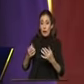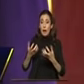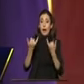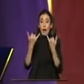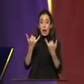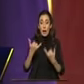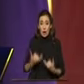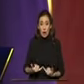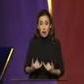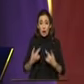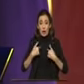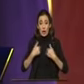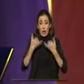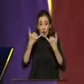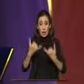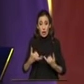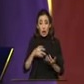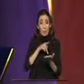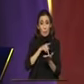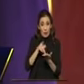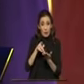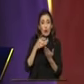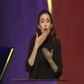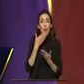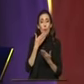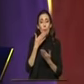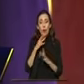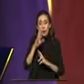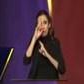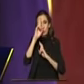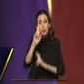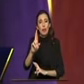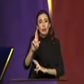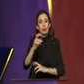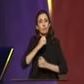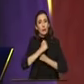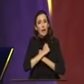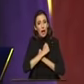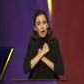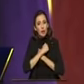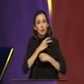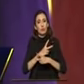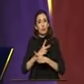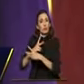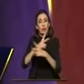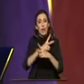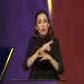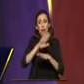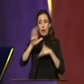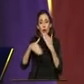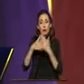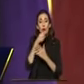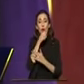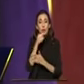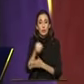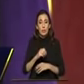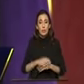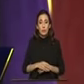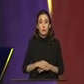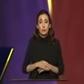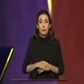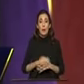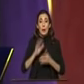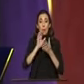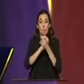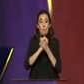les debemos, queridos viejecitos, es respeto, cariño y cuidado. Con Rocío,